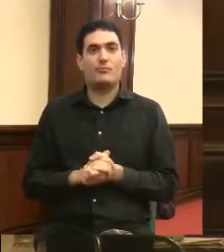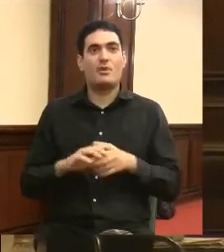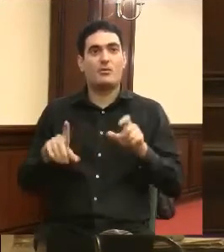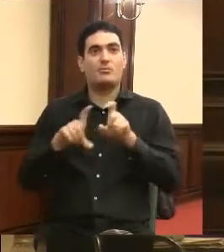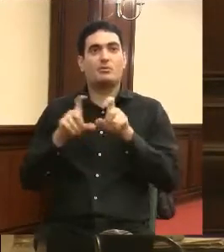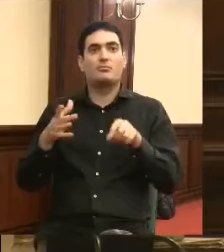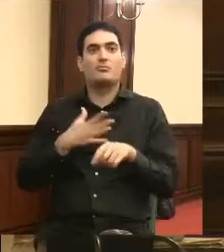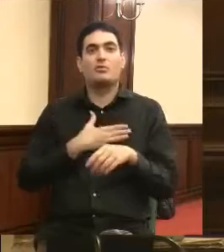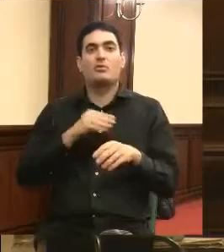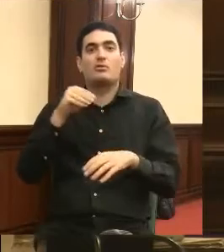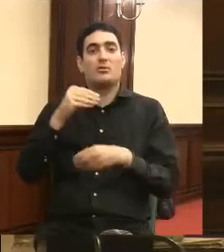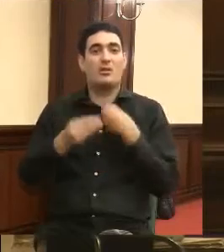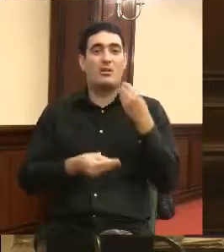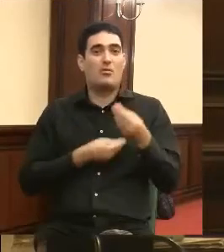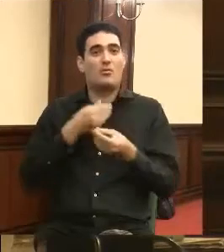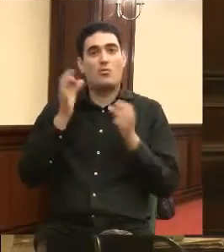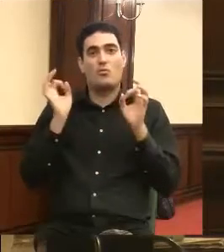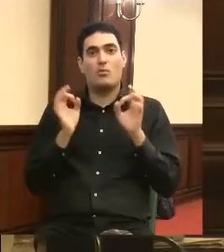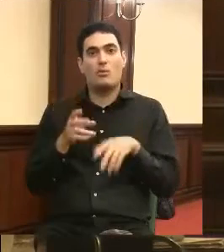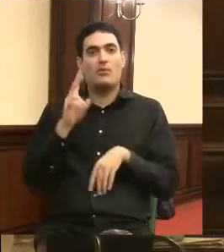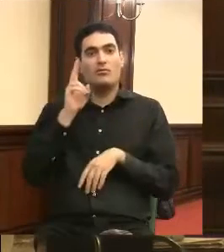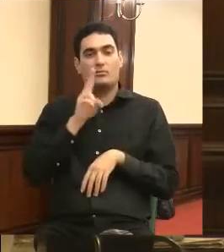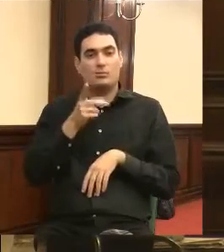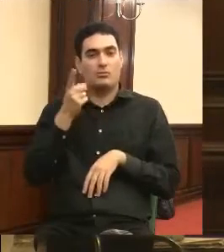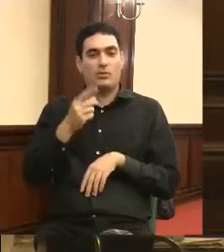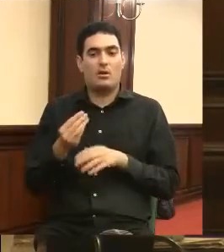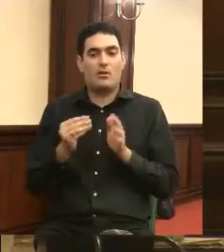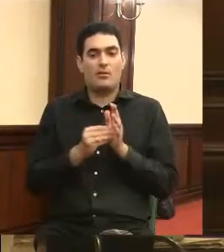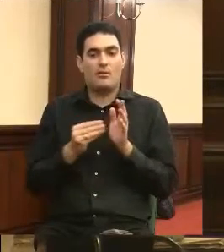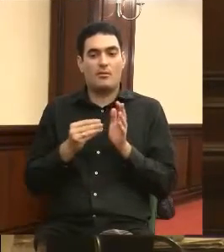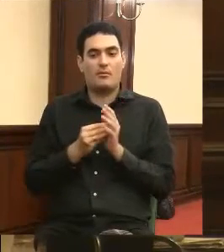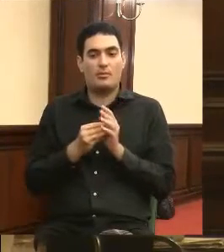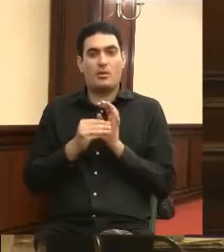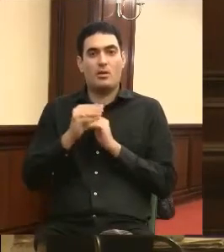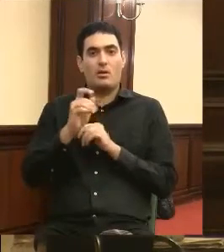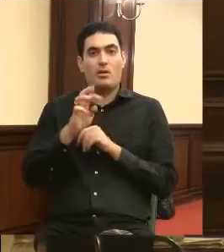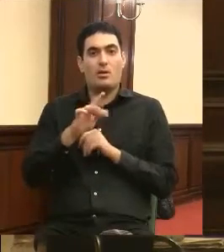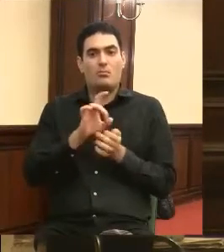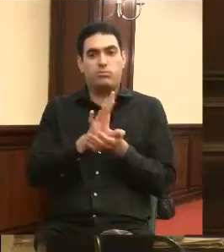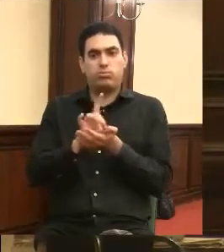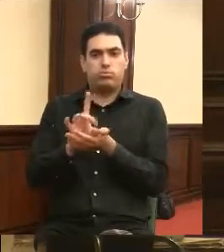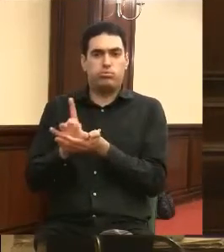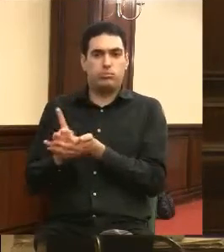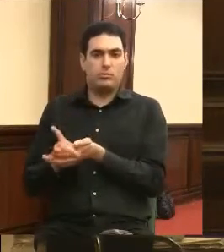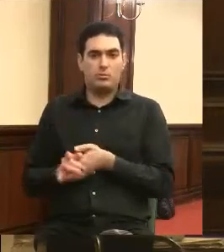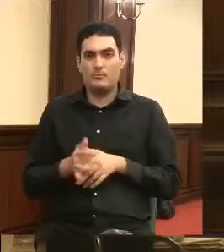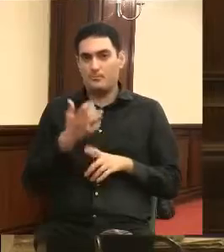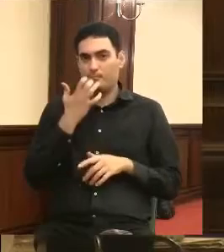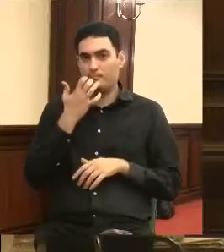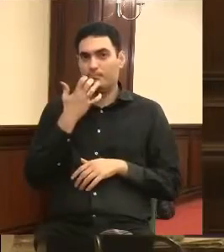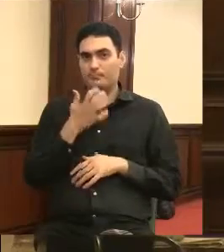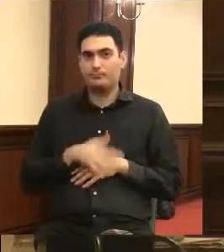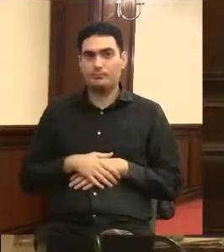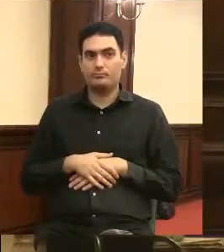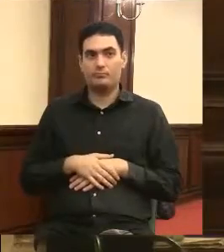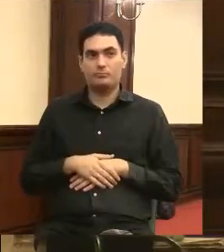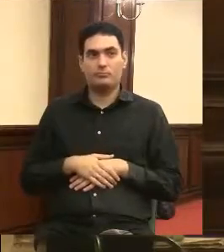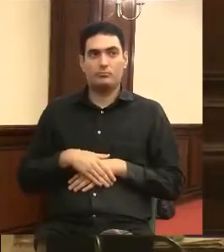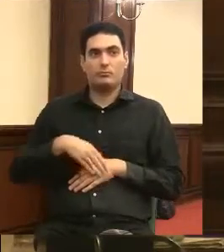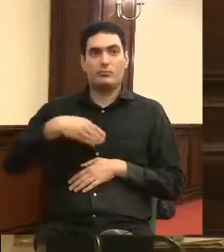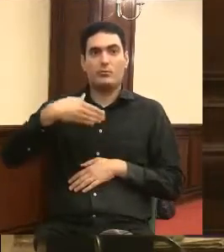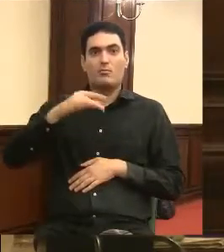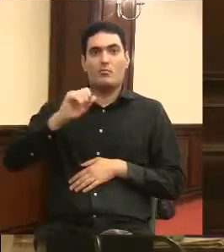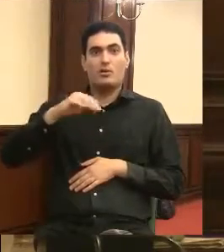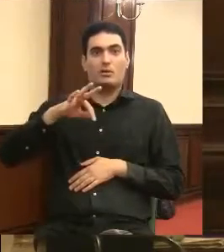habiendo empresas en Móstoles que hacen esto. Hemos tenido ocasión de ver varios seres en la localidad, como por ejemplo